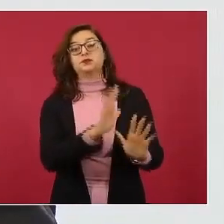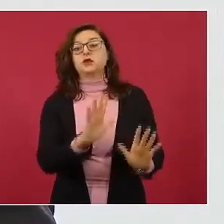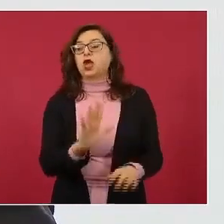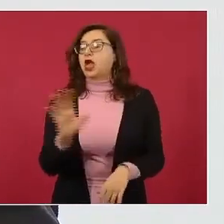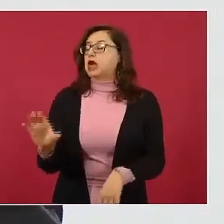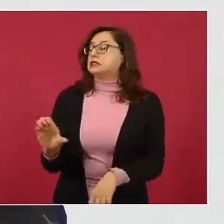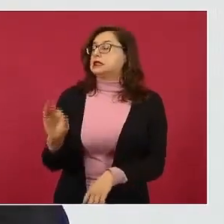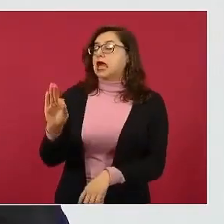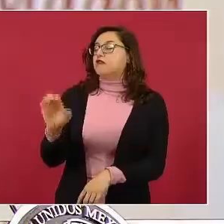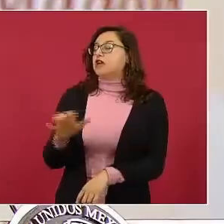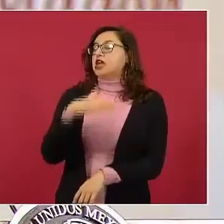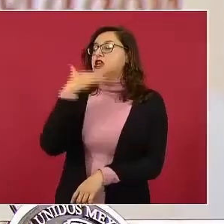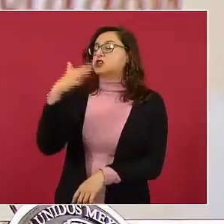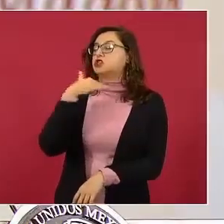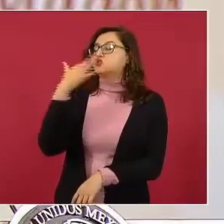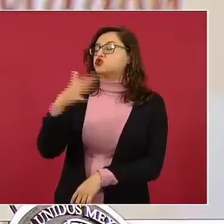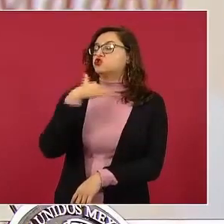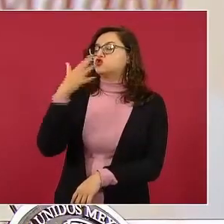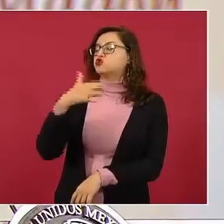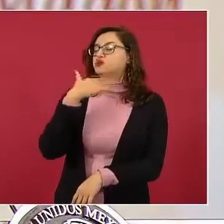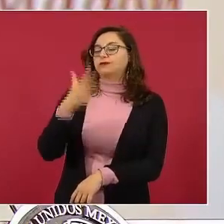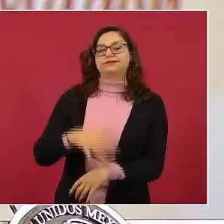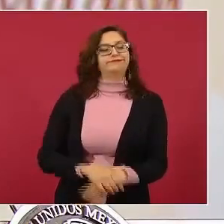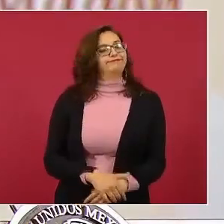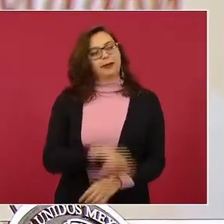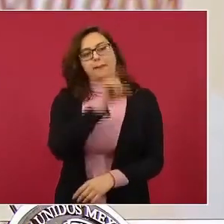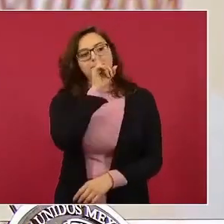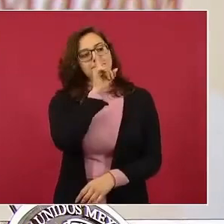con energías sucias, aquí lo podemos ver que es una